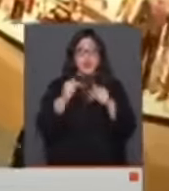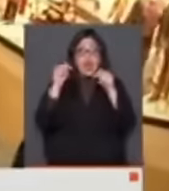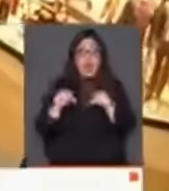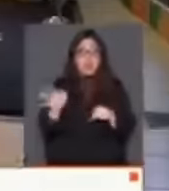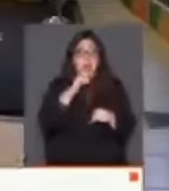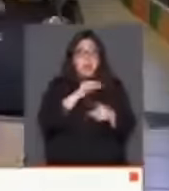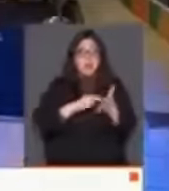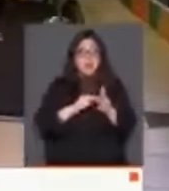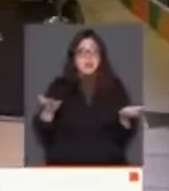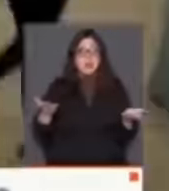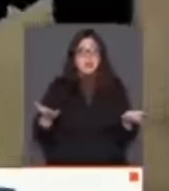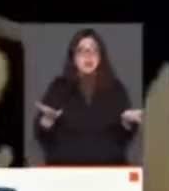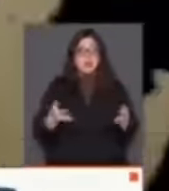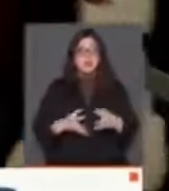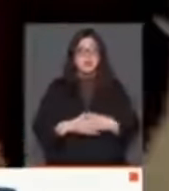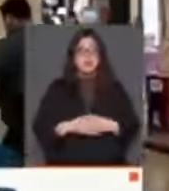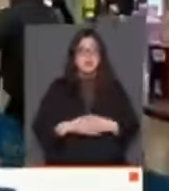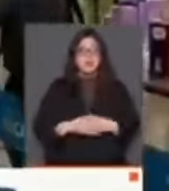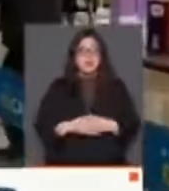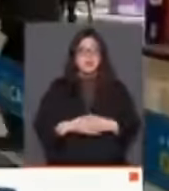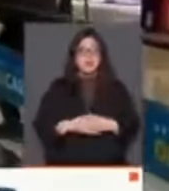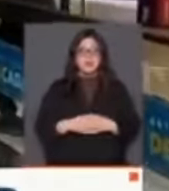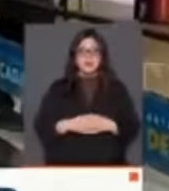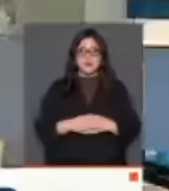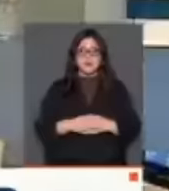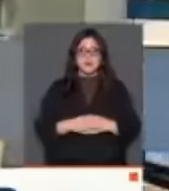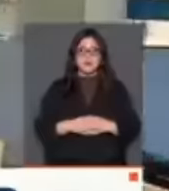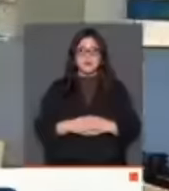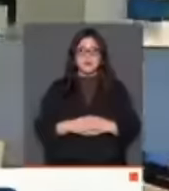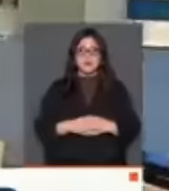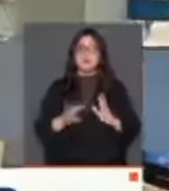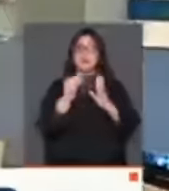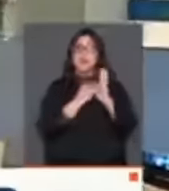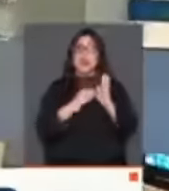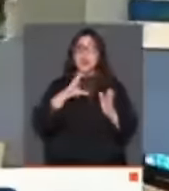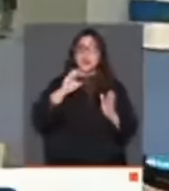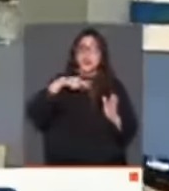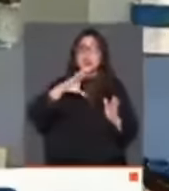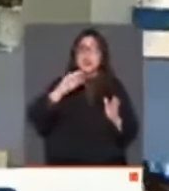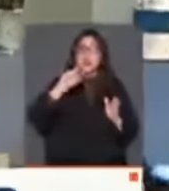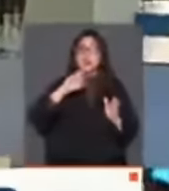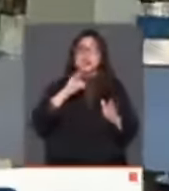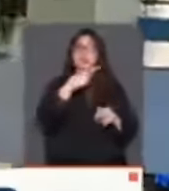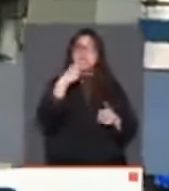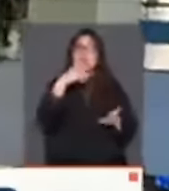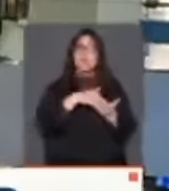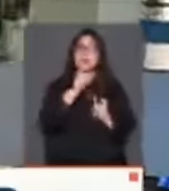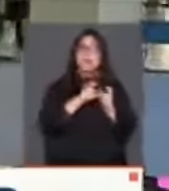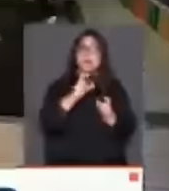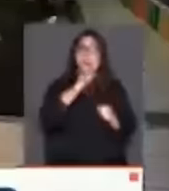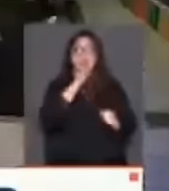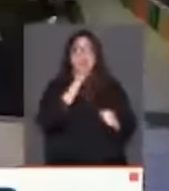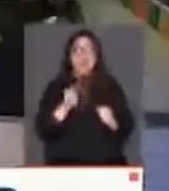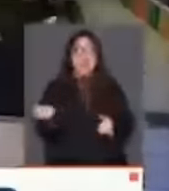Ah, ok. O sea que era la contra nomás. Según datos de Cencosud, 100.000 personas en promedio por día vienen al